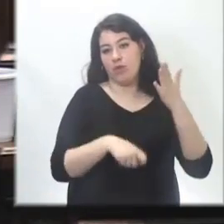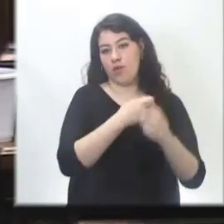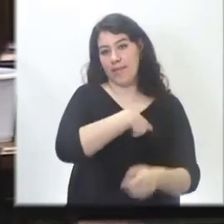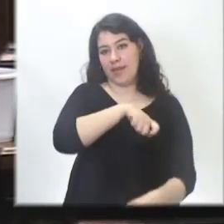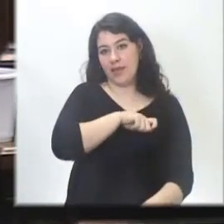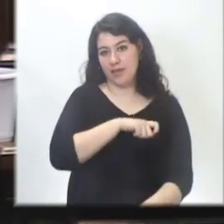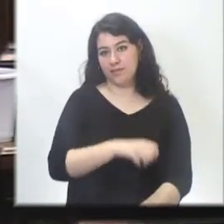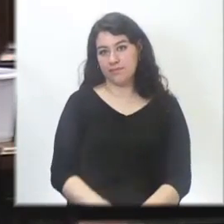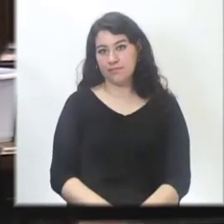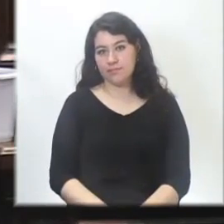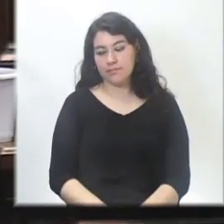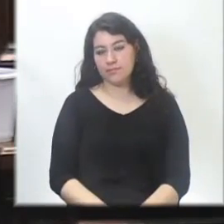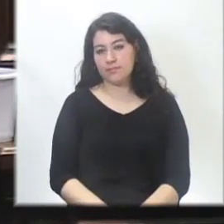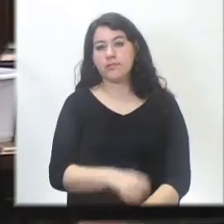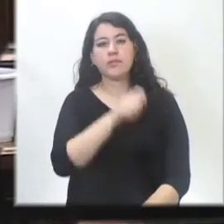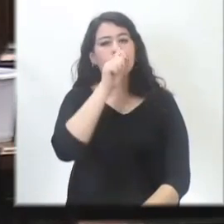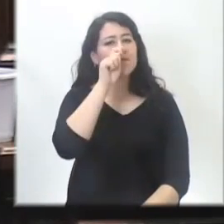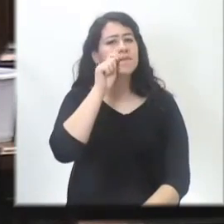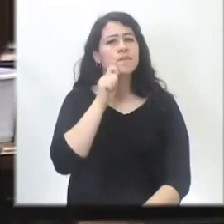Y, presidente,